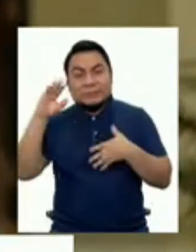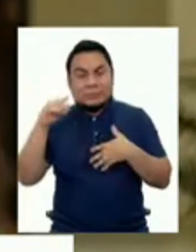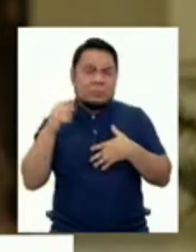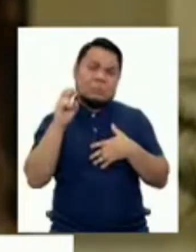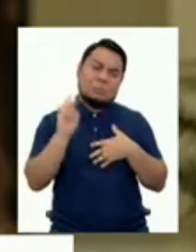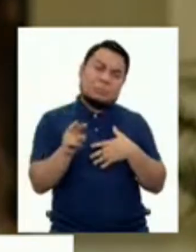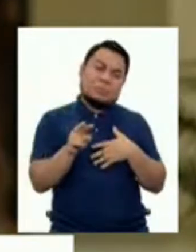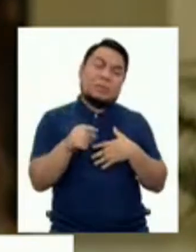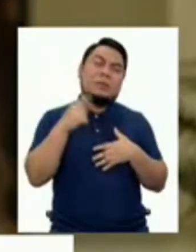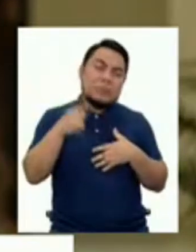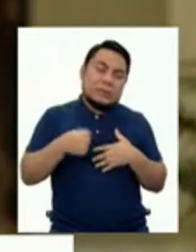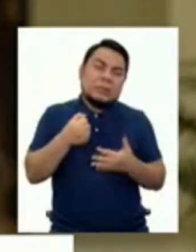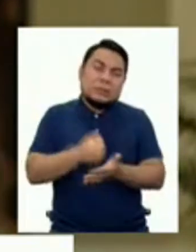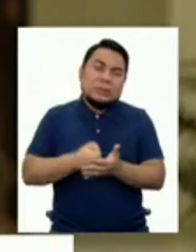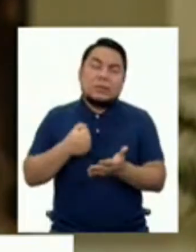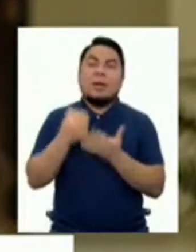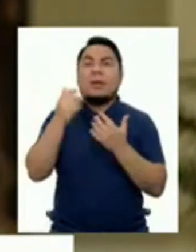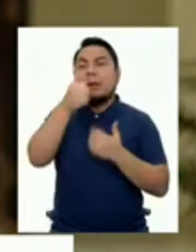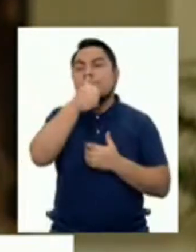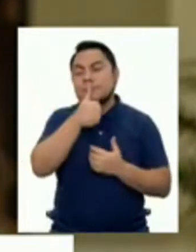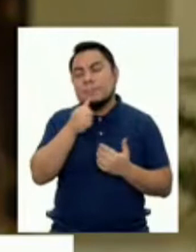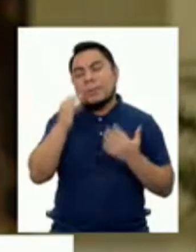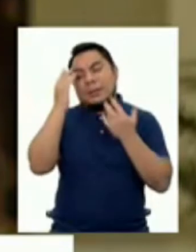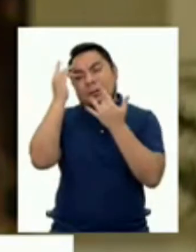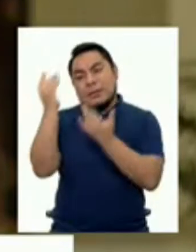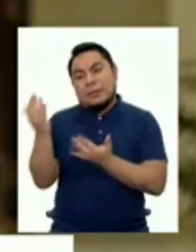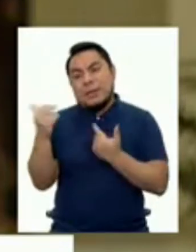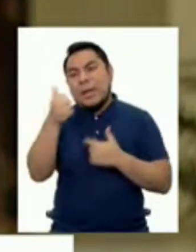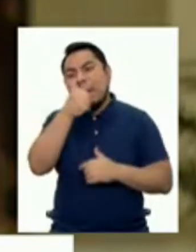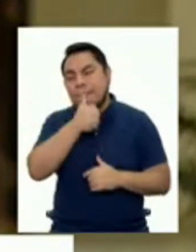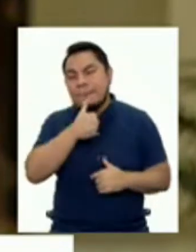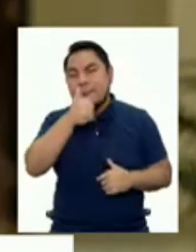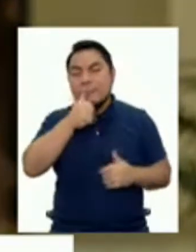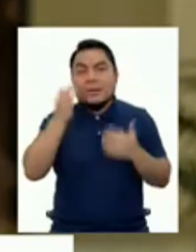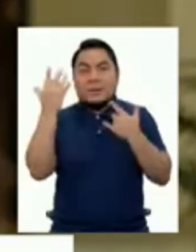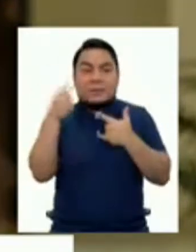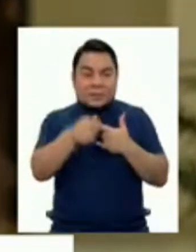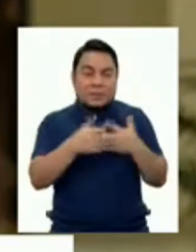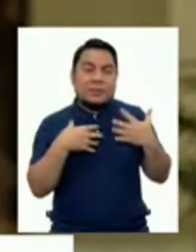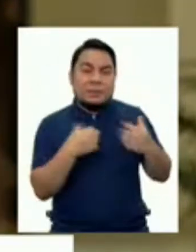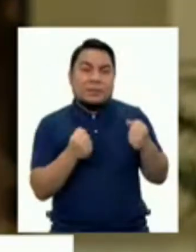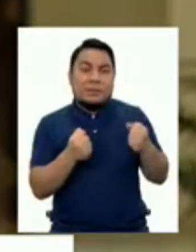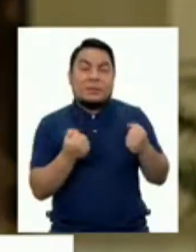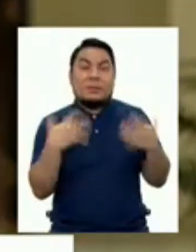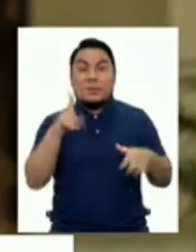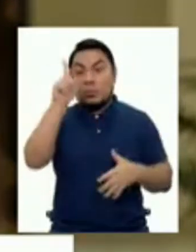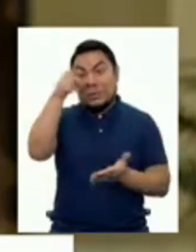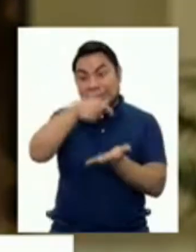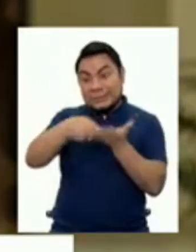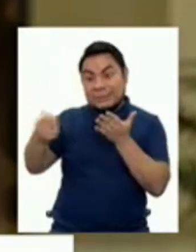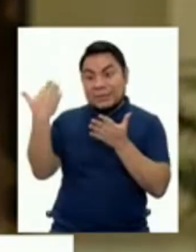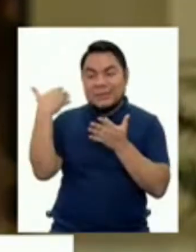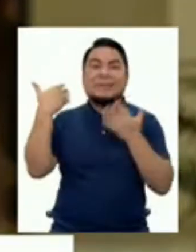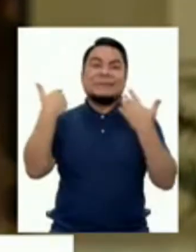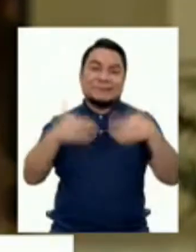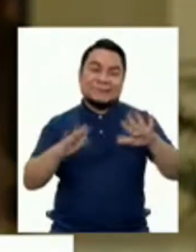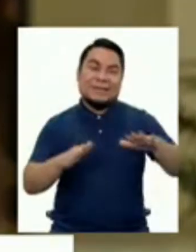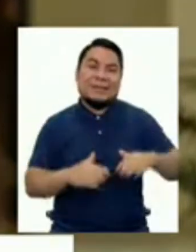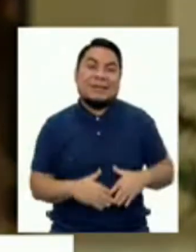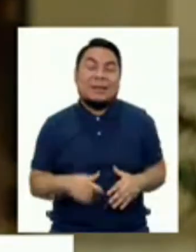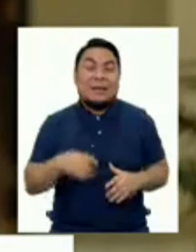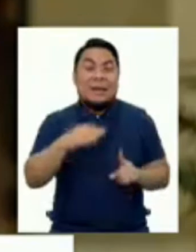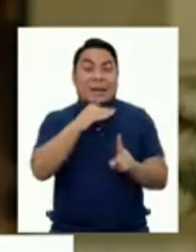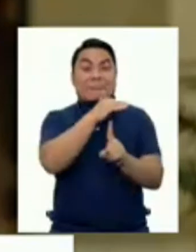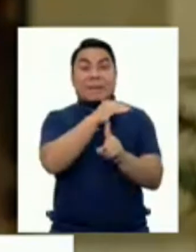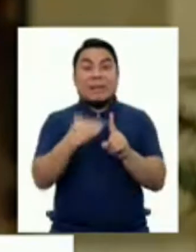estado en esa larga espera paciente esperando que eso sea. Hace algunas semanas llegamos a que la